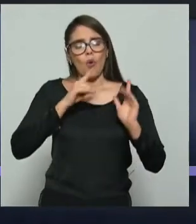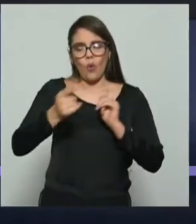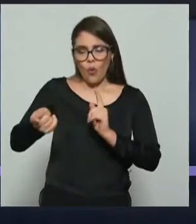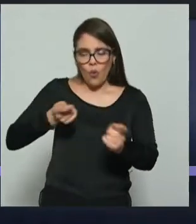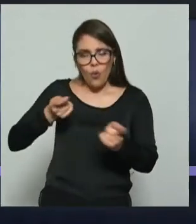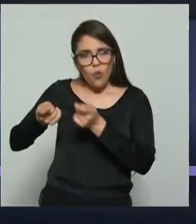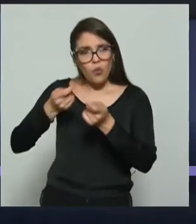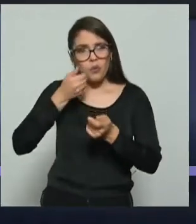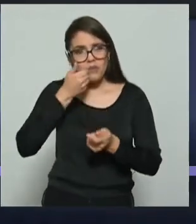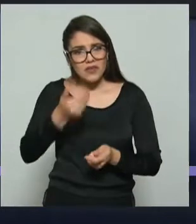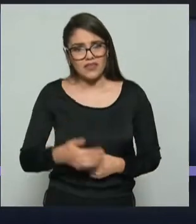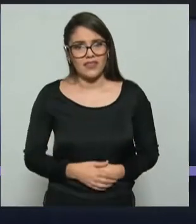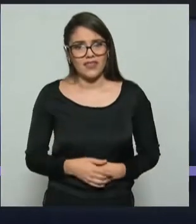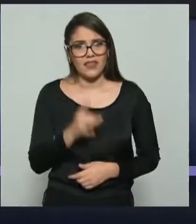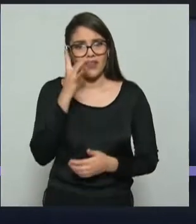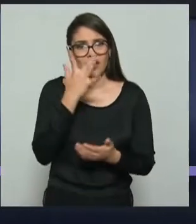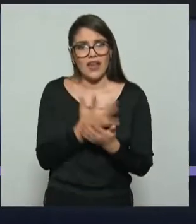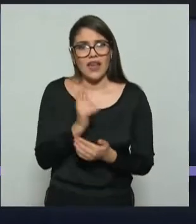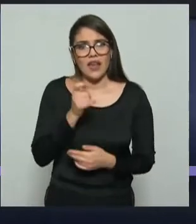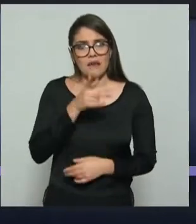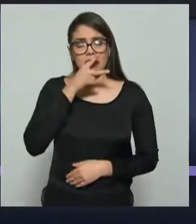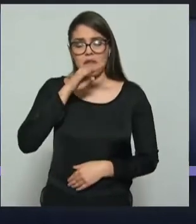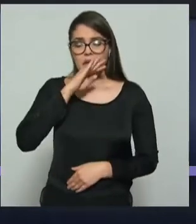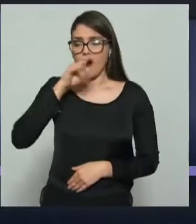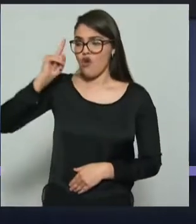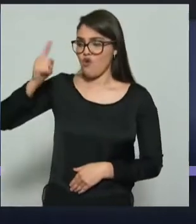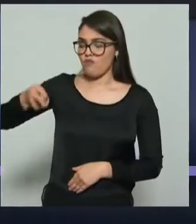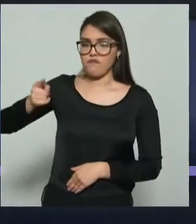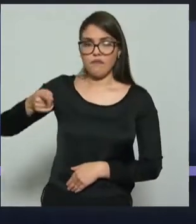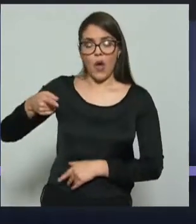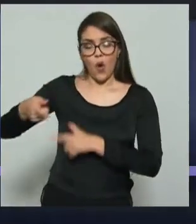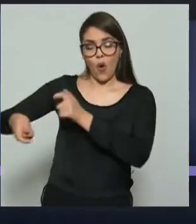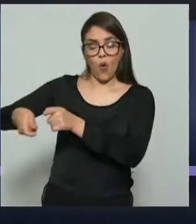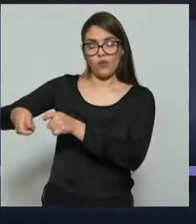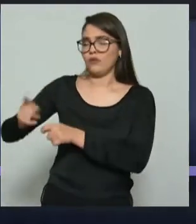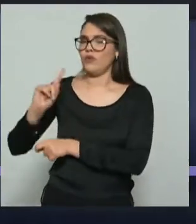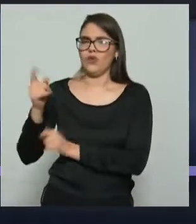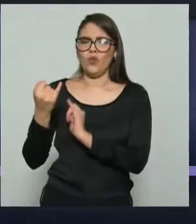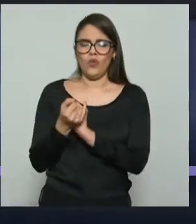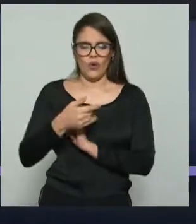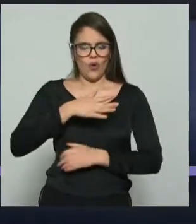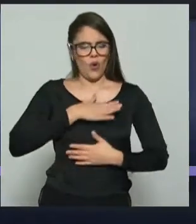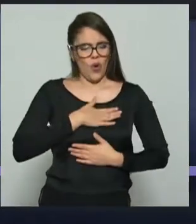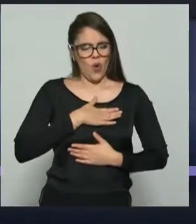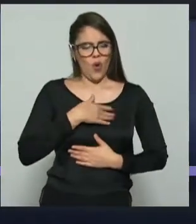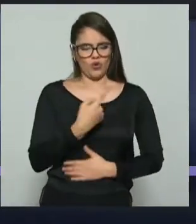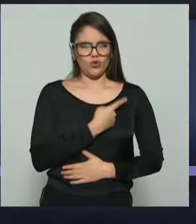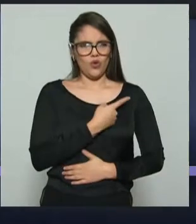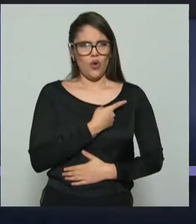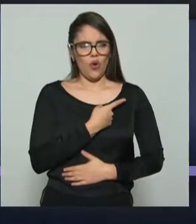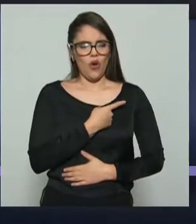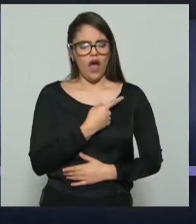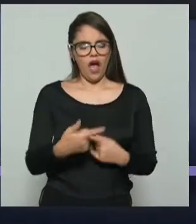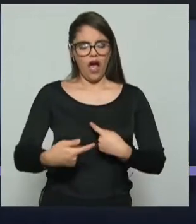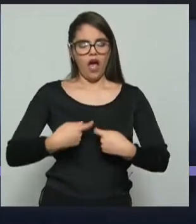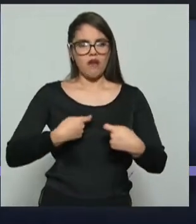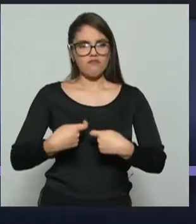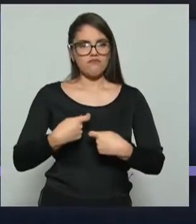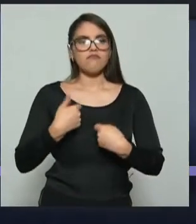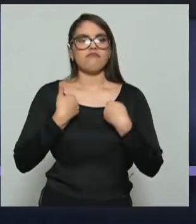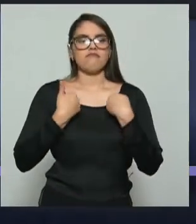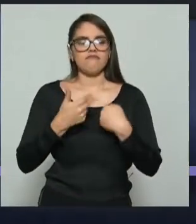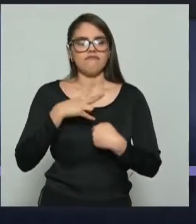no me refiero solo al control parental que ejerzan los padres sobre los hijos, sino al control que nosotros mismos tengamos de nuestros dispositivos, de nuestro acceso a Internet. El